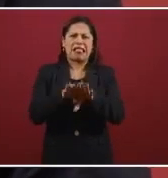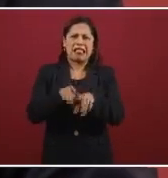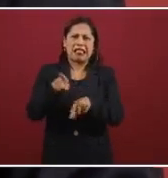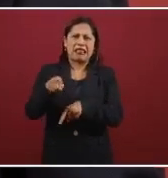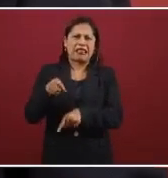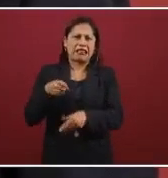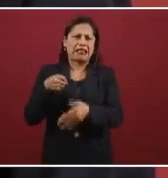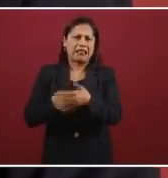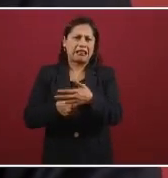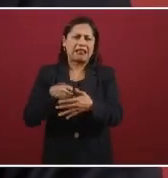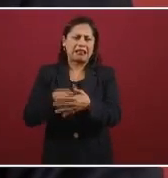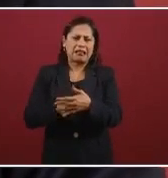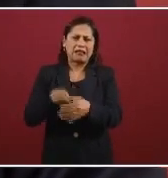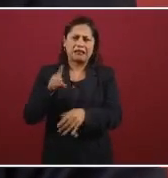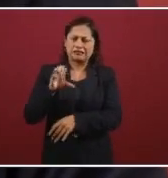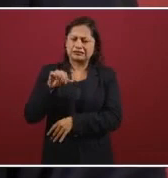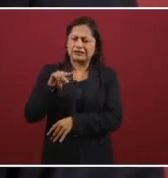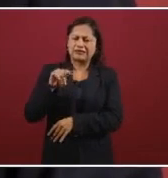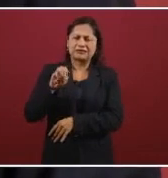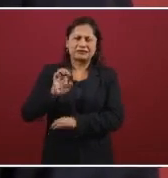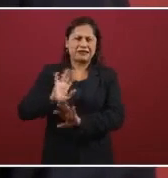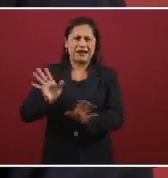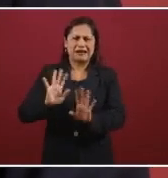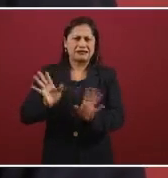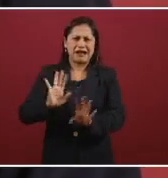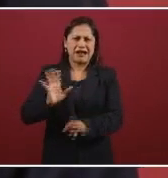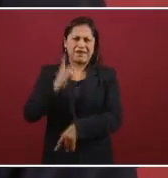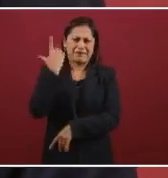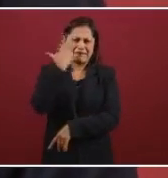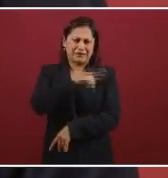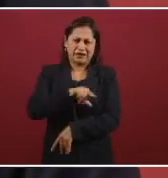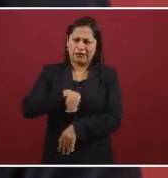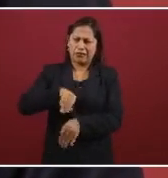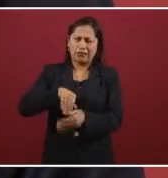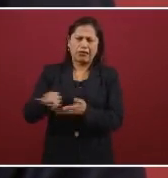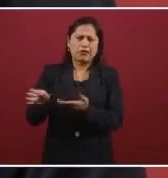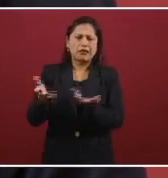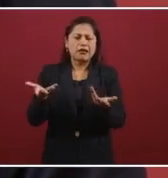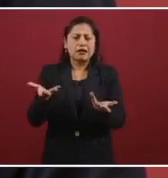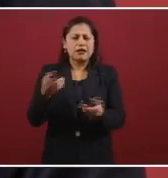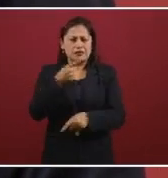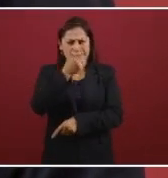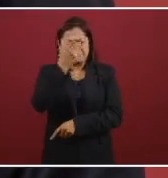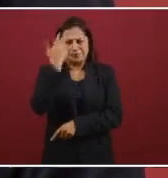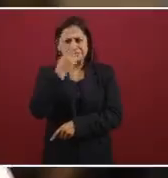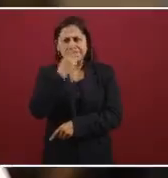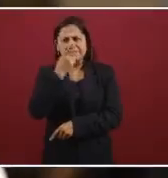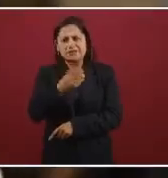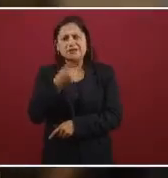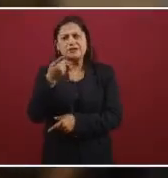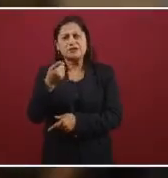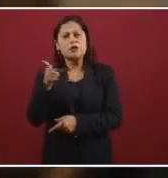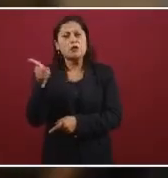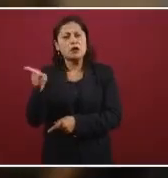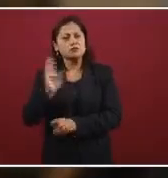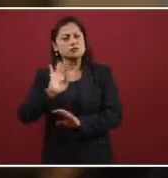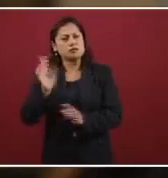CENTE, ya obtuvo algunos puntos que exigía. La pregunta es, presidente,